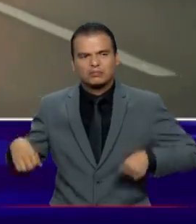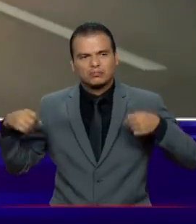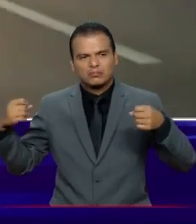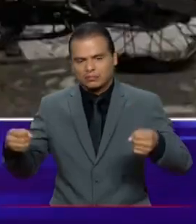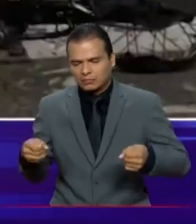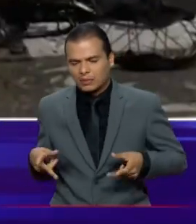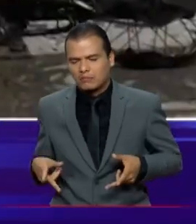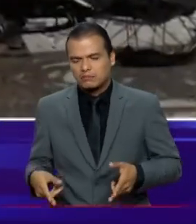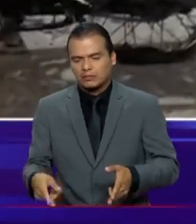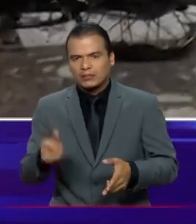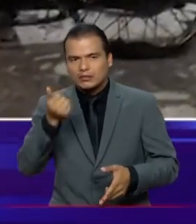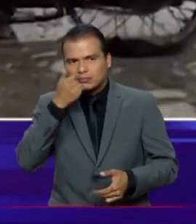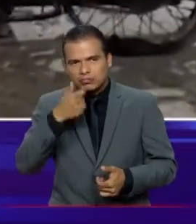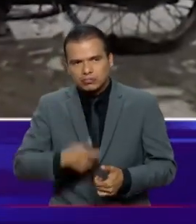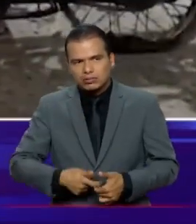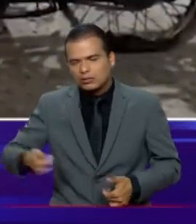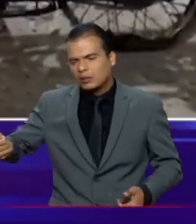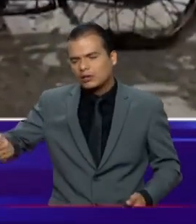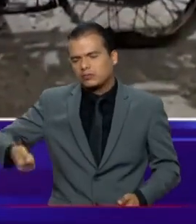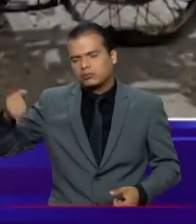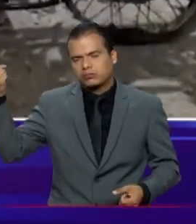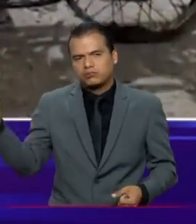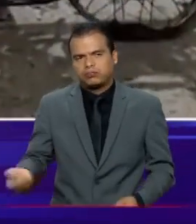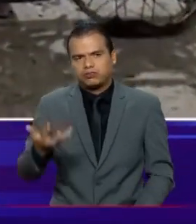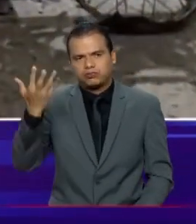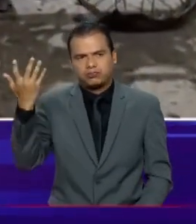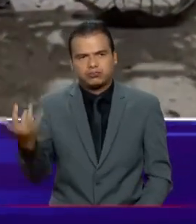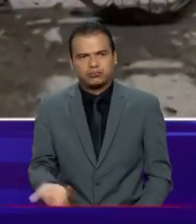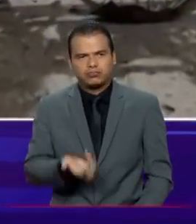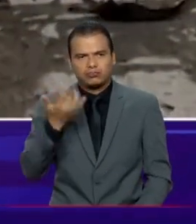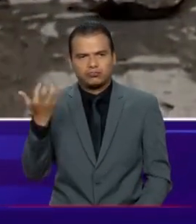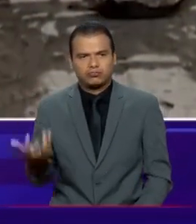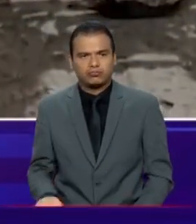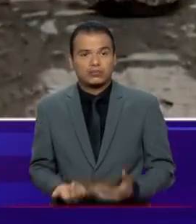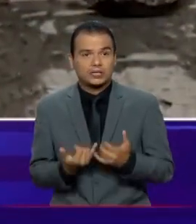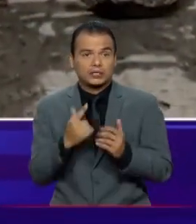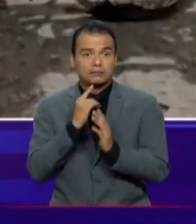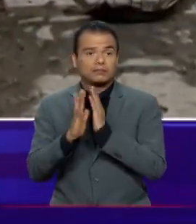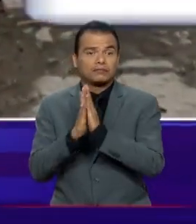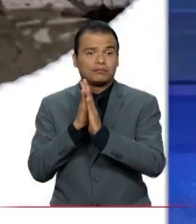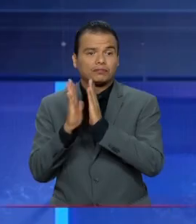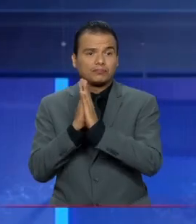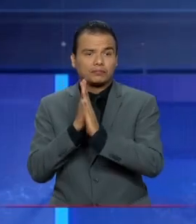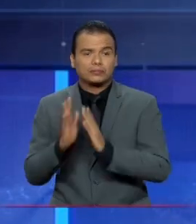gasolina de la motocicleta, saca un encendedor y le prende fuego a esta, según el reporte oficial.